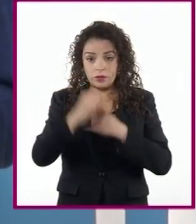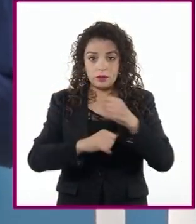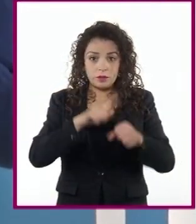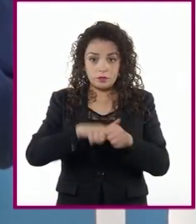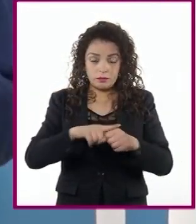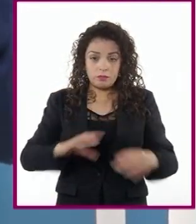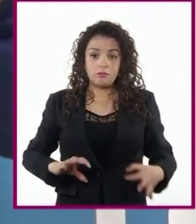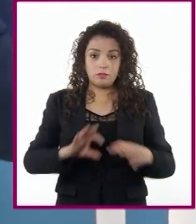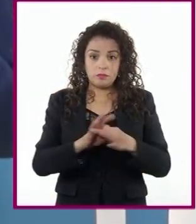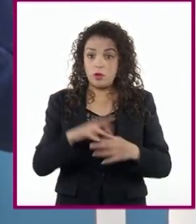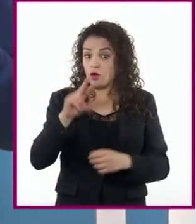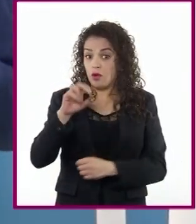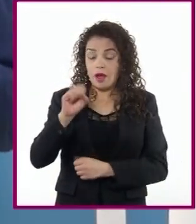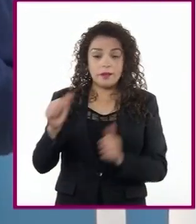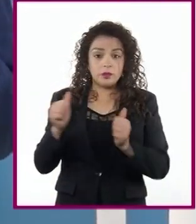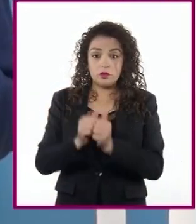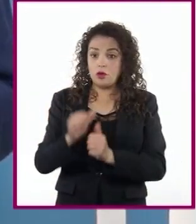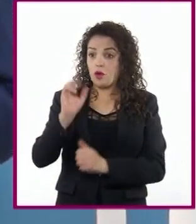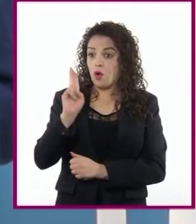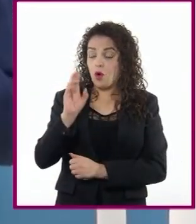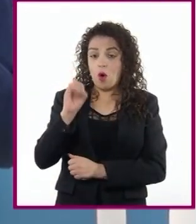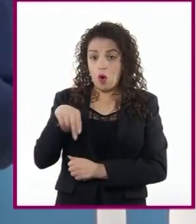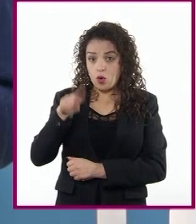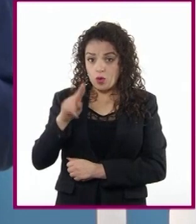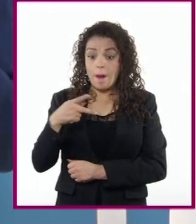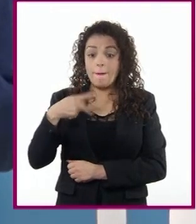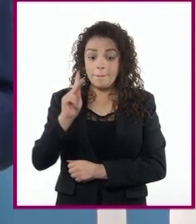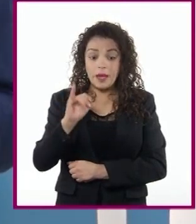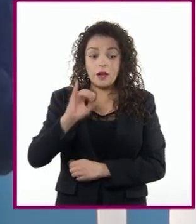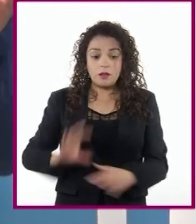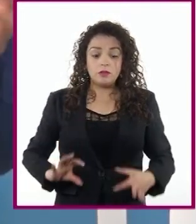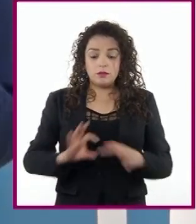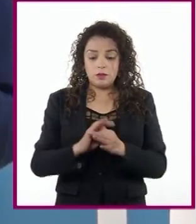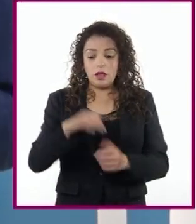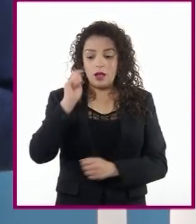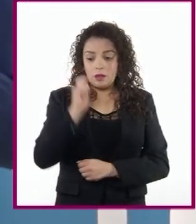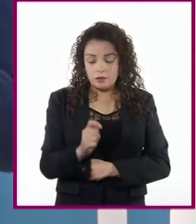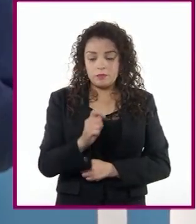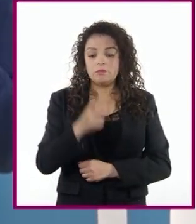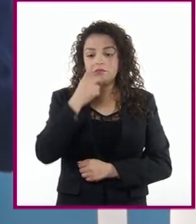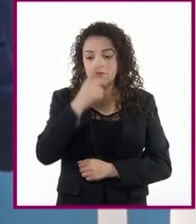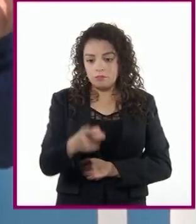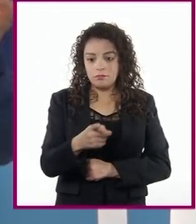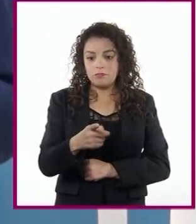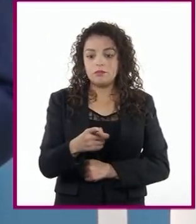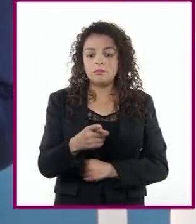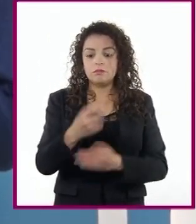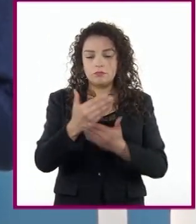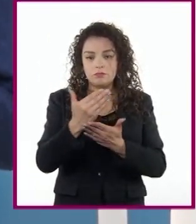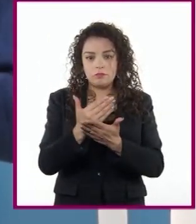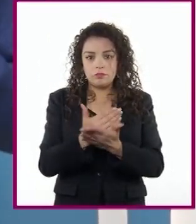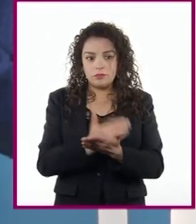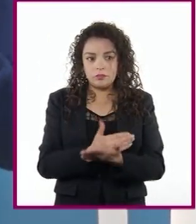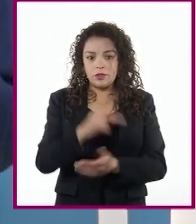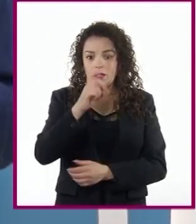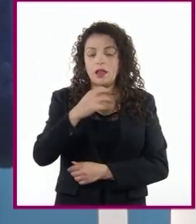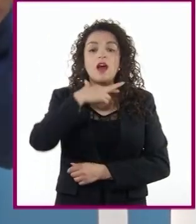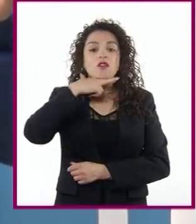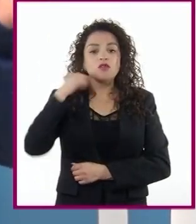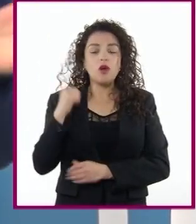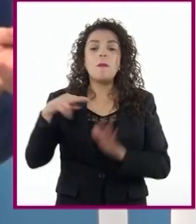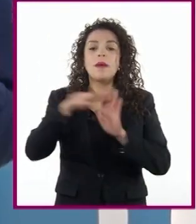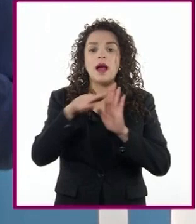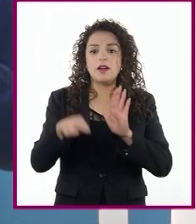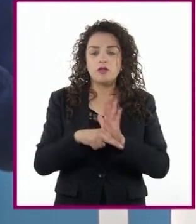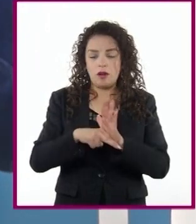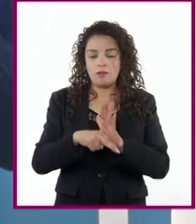Unidas, aunque se relaciona con ella en los términos que señala el Estatuto de Roma, su norma fundacional. Según